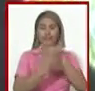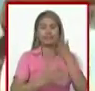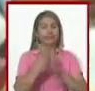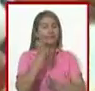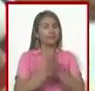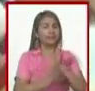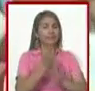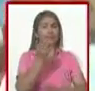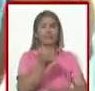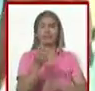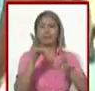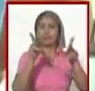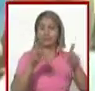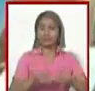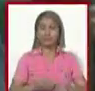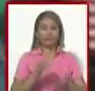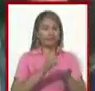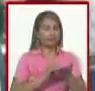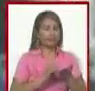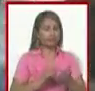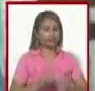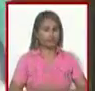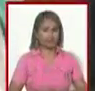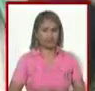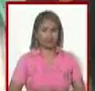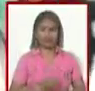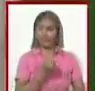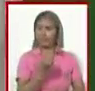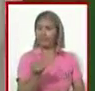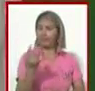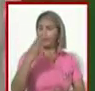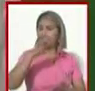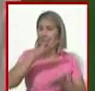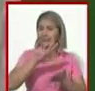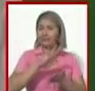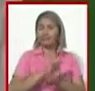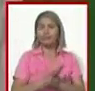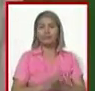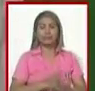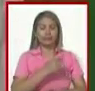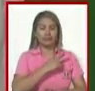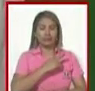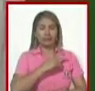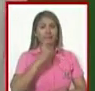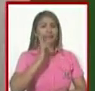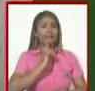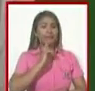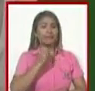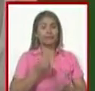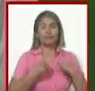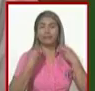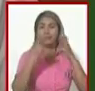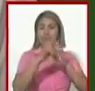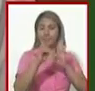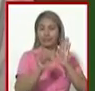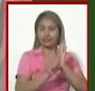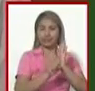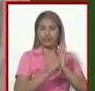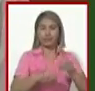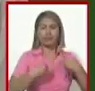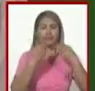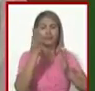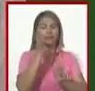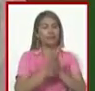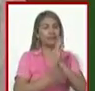gratis que alivió a muchos, pero eso no es suficiente. Nosotros algo aliviamos cuando el gobernador dictó una resolución para